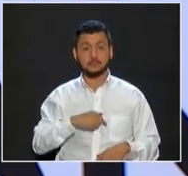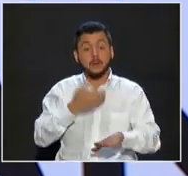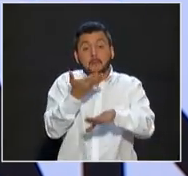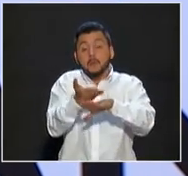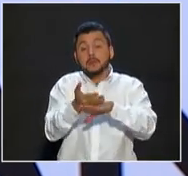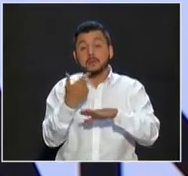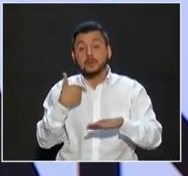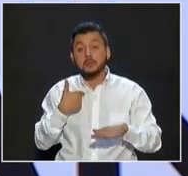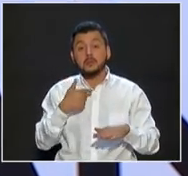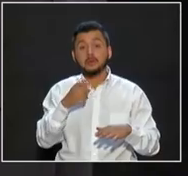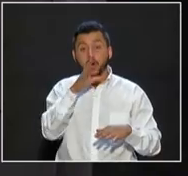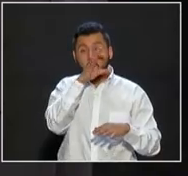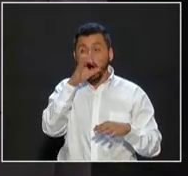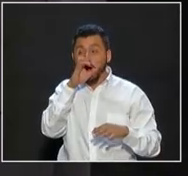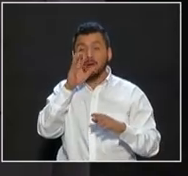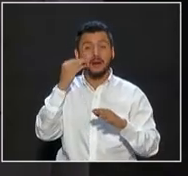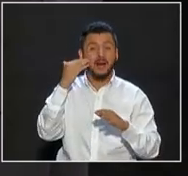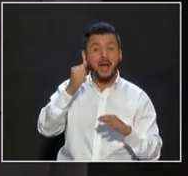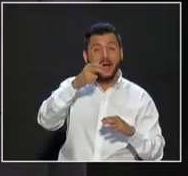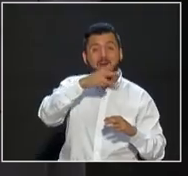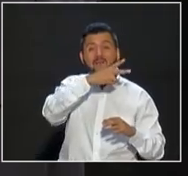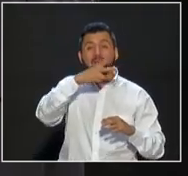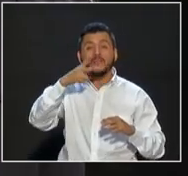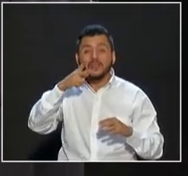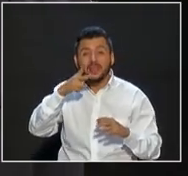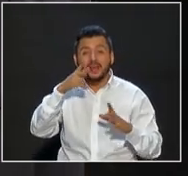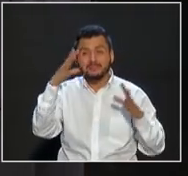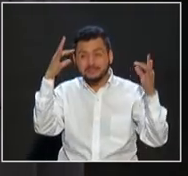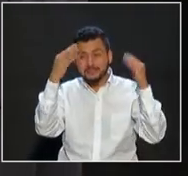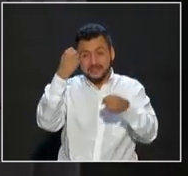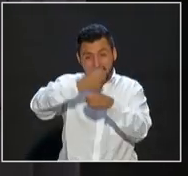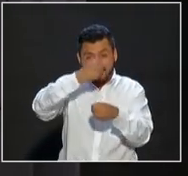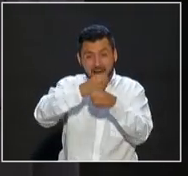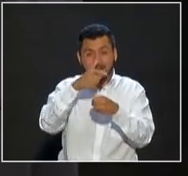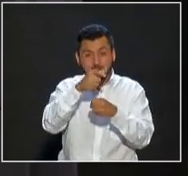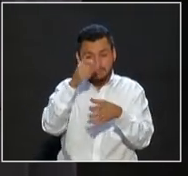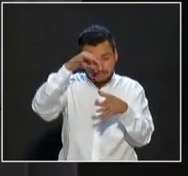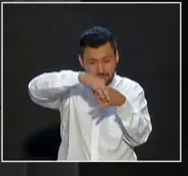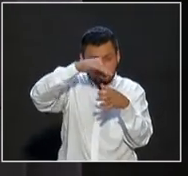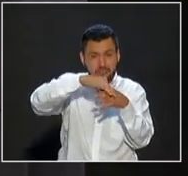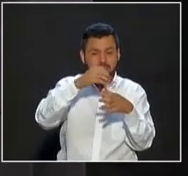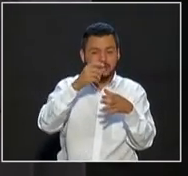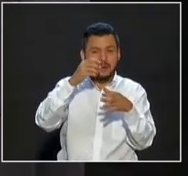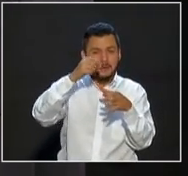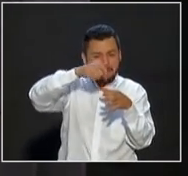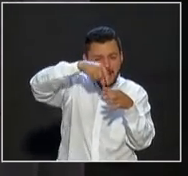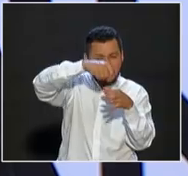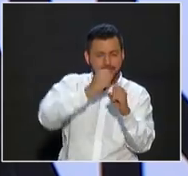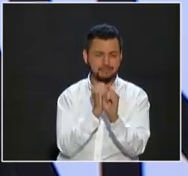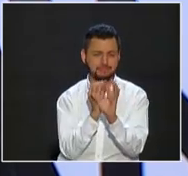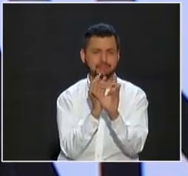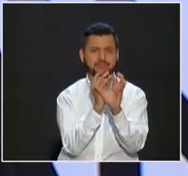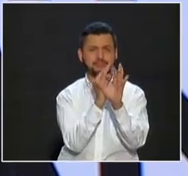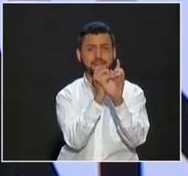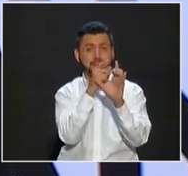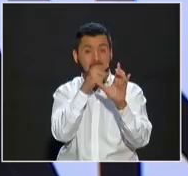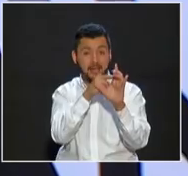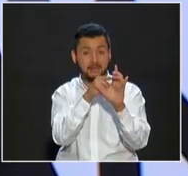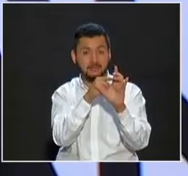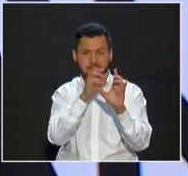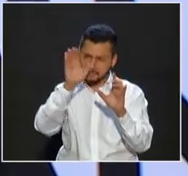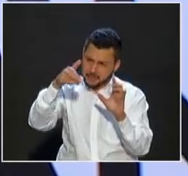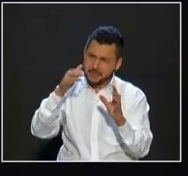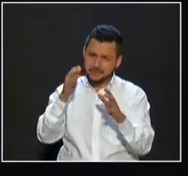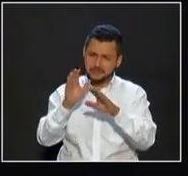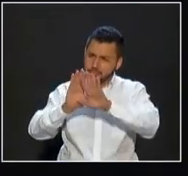cities institucional de la gobernación por supuesto pero desde el punto de vista de la erradicación forzosa si vamos a fumigar nos vamos a